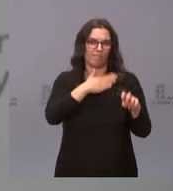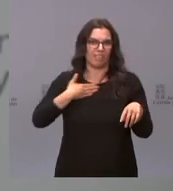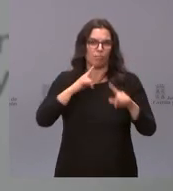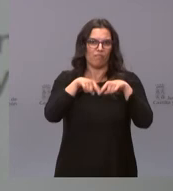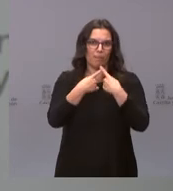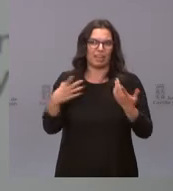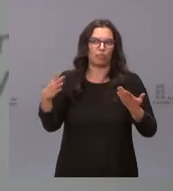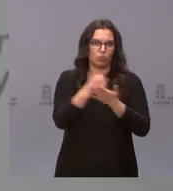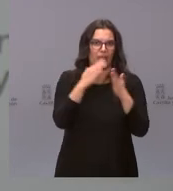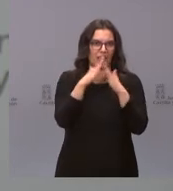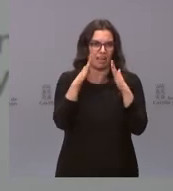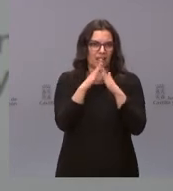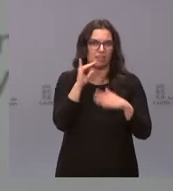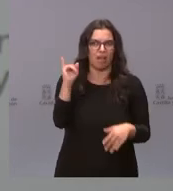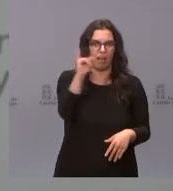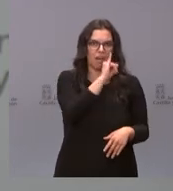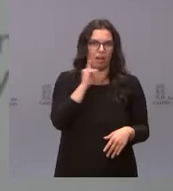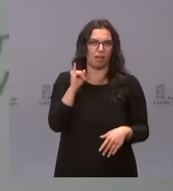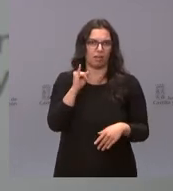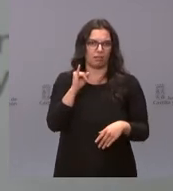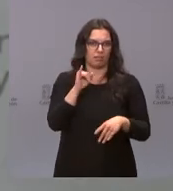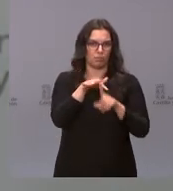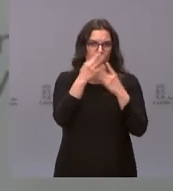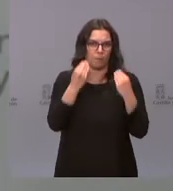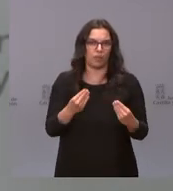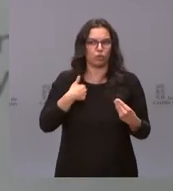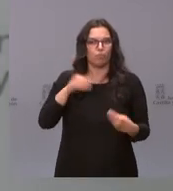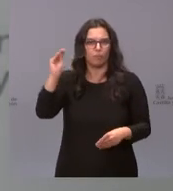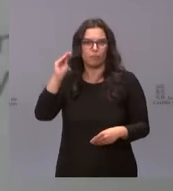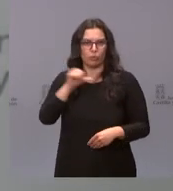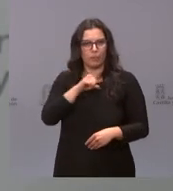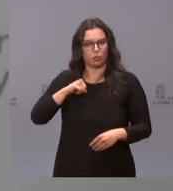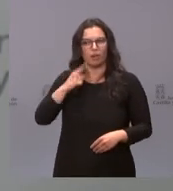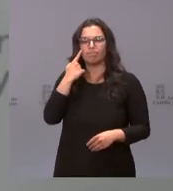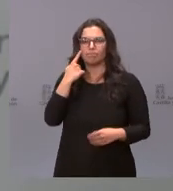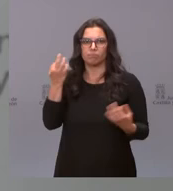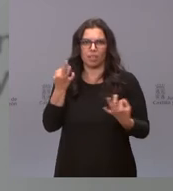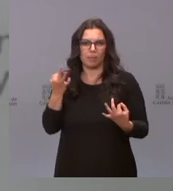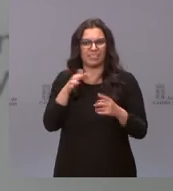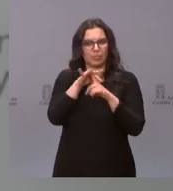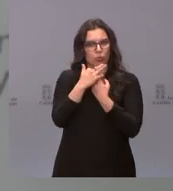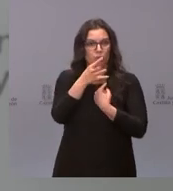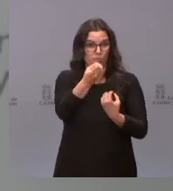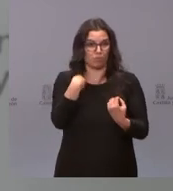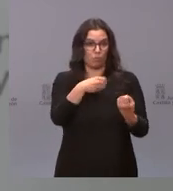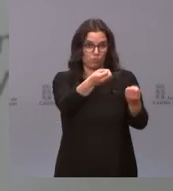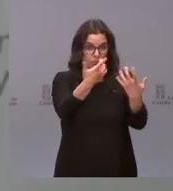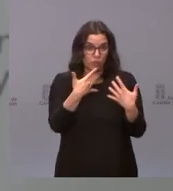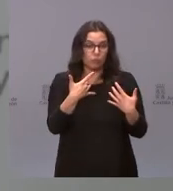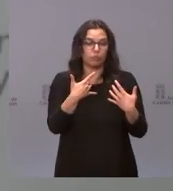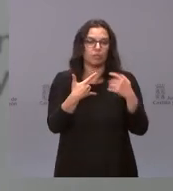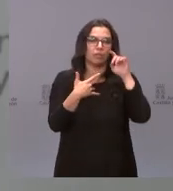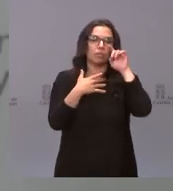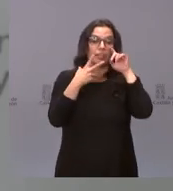tierra tengan una vivienda en condiciones y me voy a interesar personalmente sobre la situación que usted me está